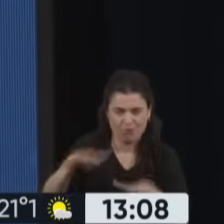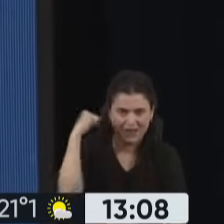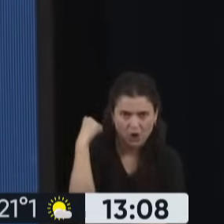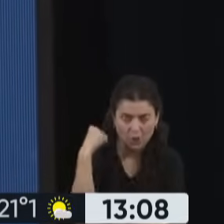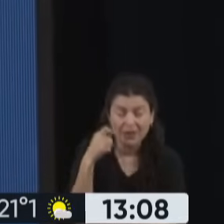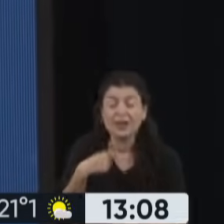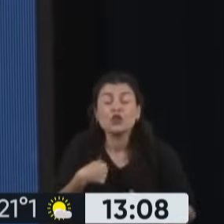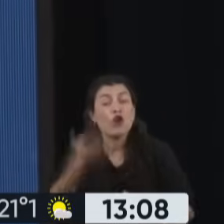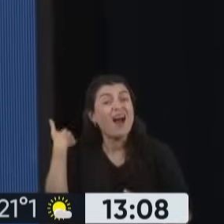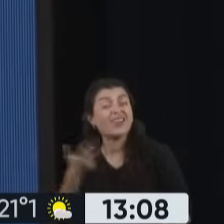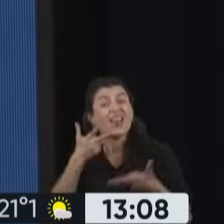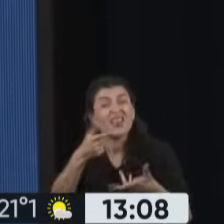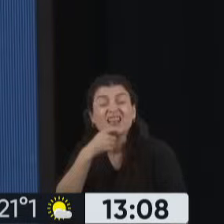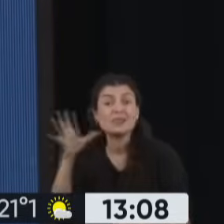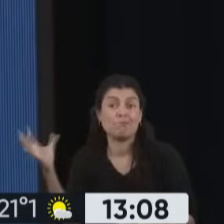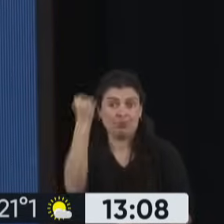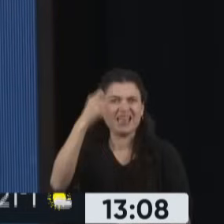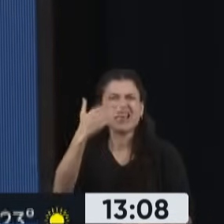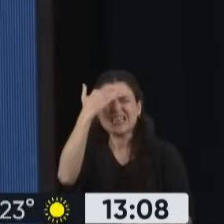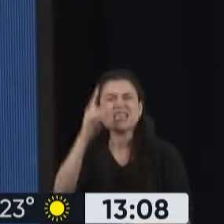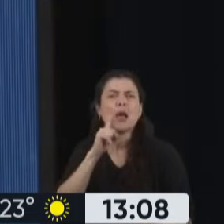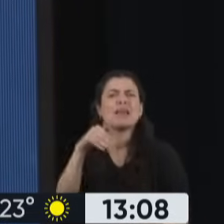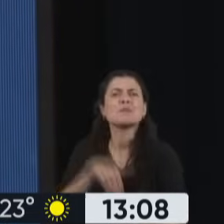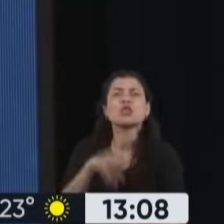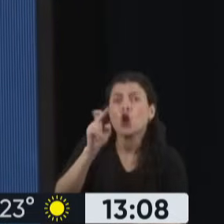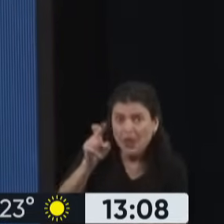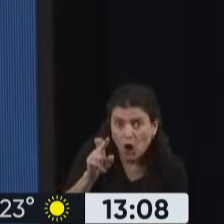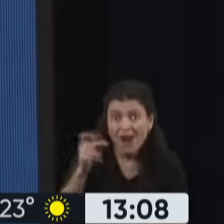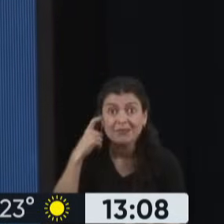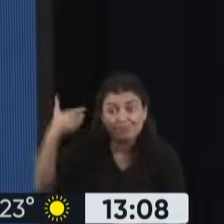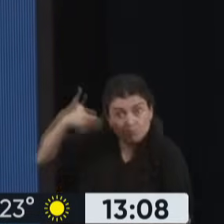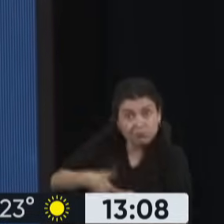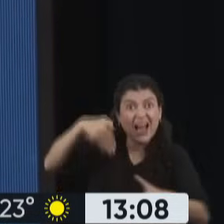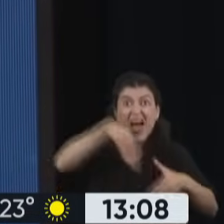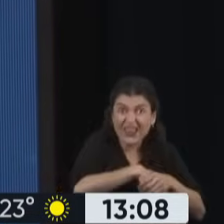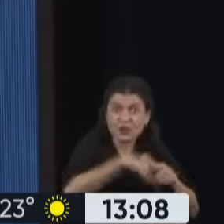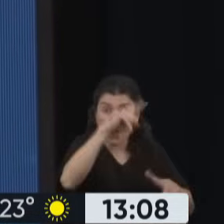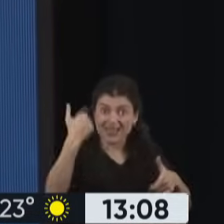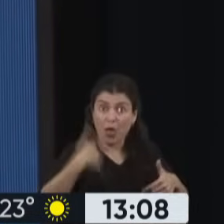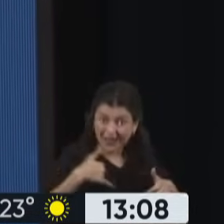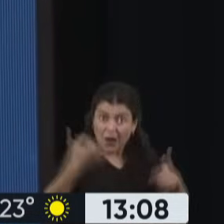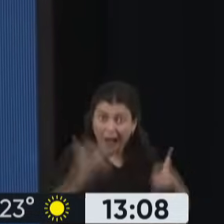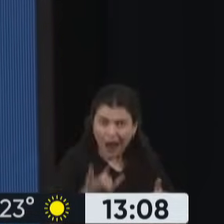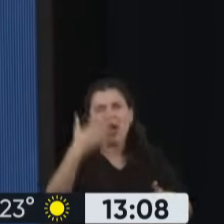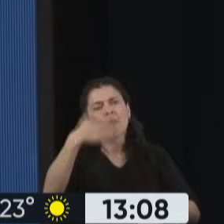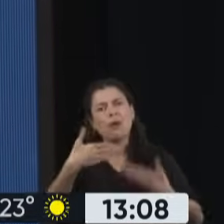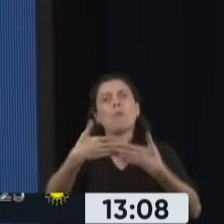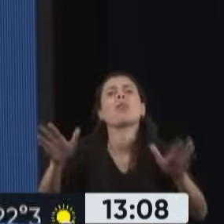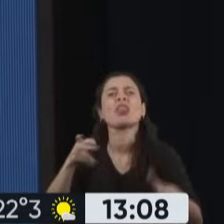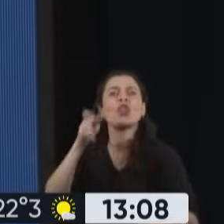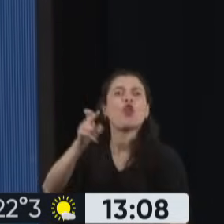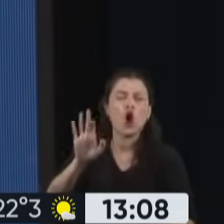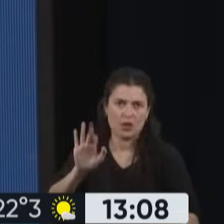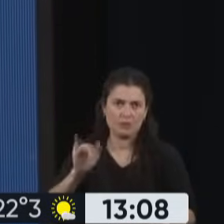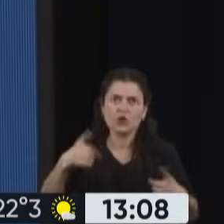15.000 millones de dólares iba a abrir. Y ahí empezaron a decir que no íbamos a